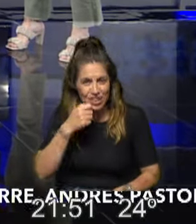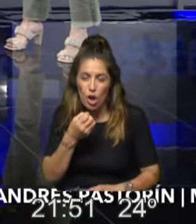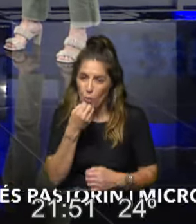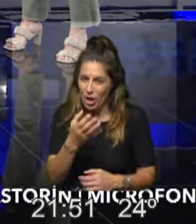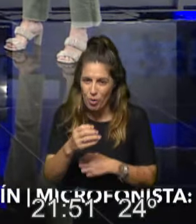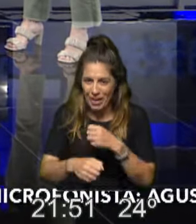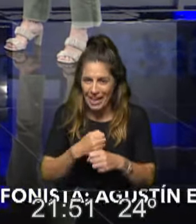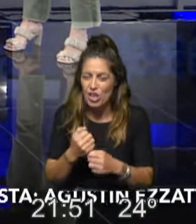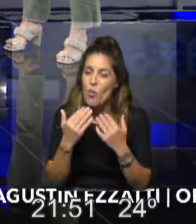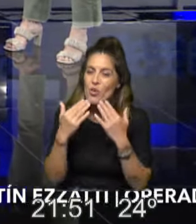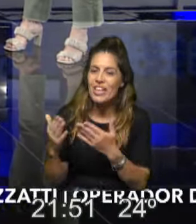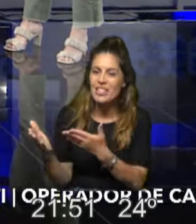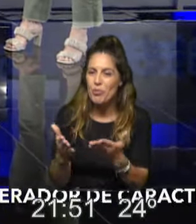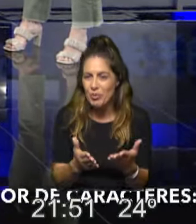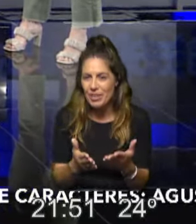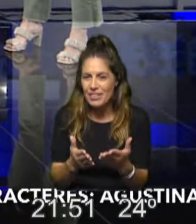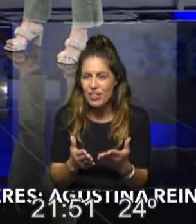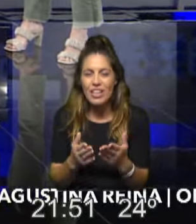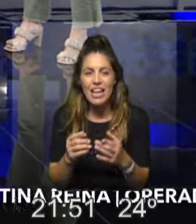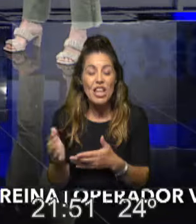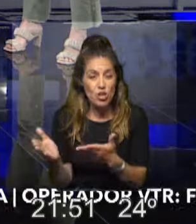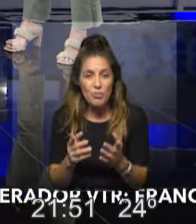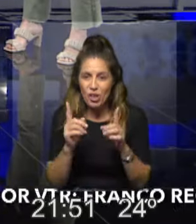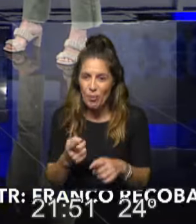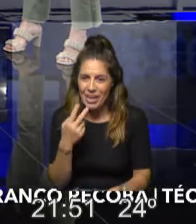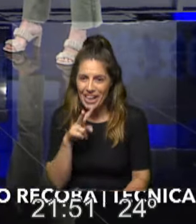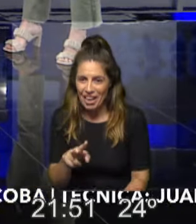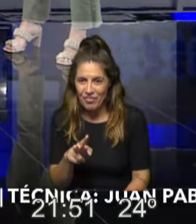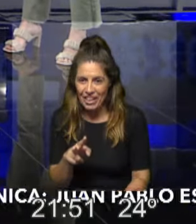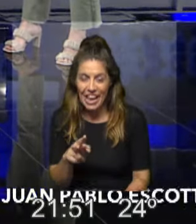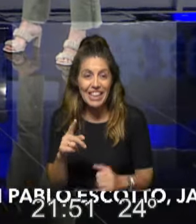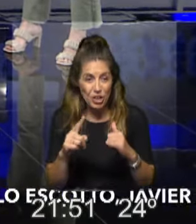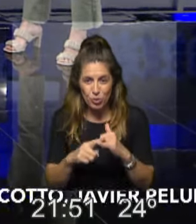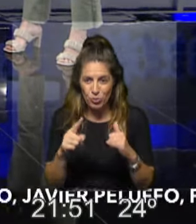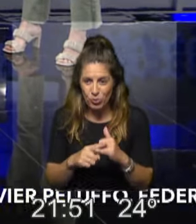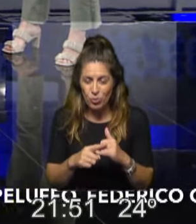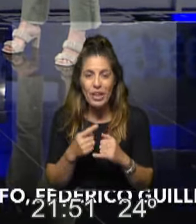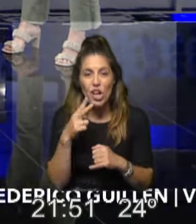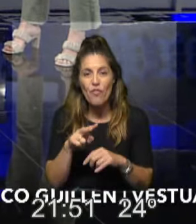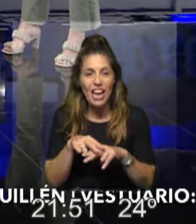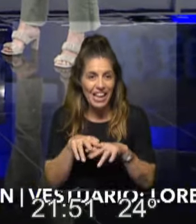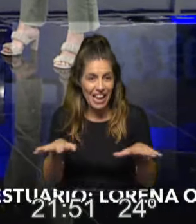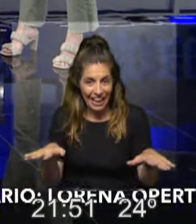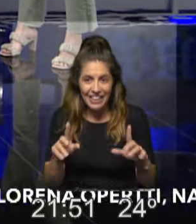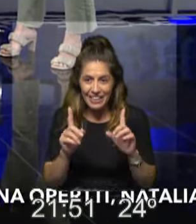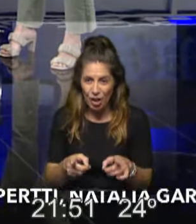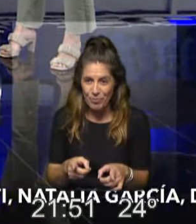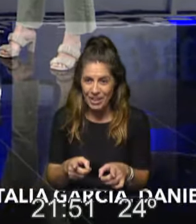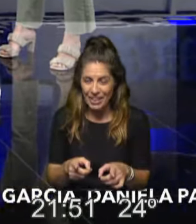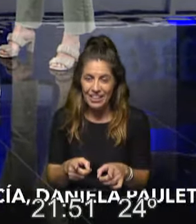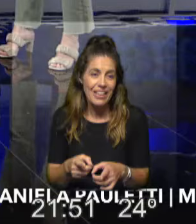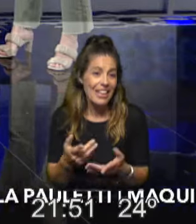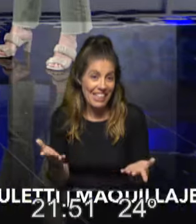el año. Bueno, muchas gracias por la invitación. Eso, también los invito a que vean el Visualizer en YouTube, que nos sigan en las redes, otragente.uy. Y